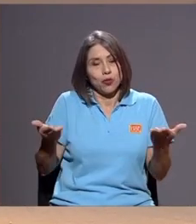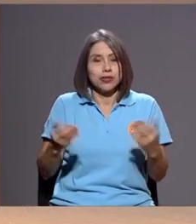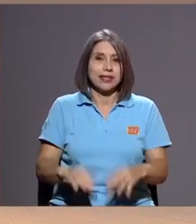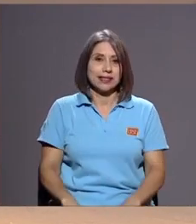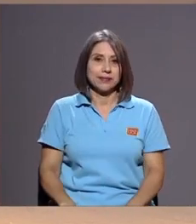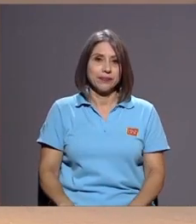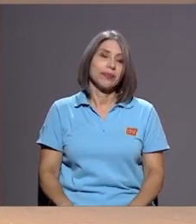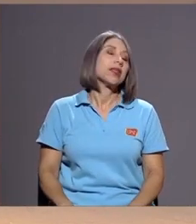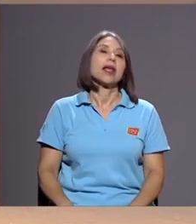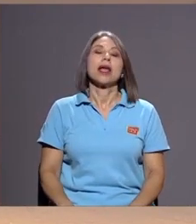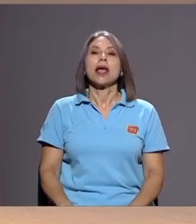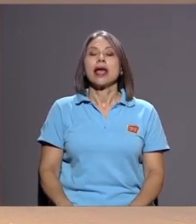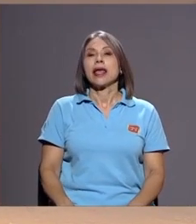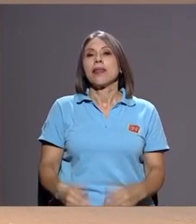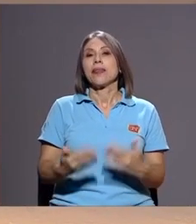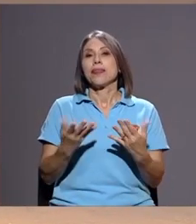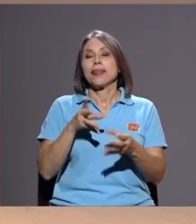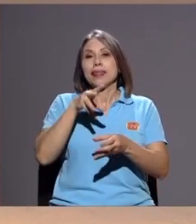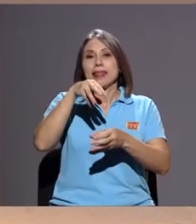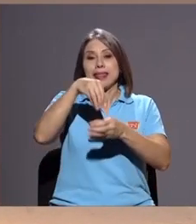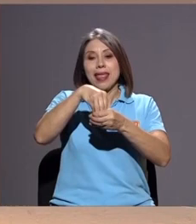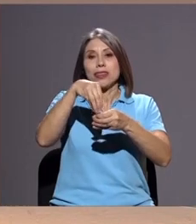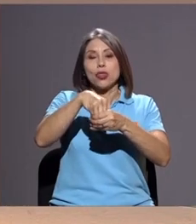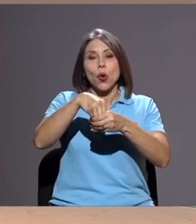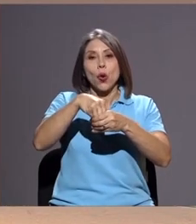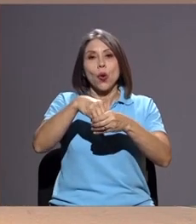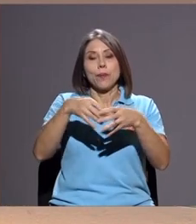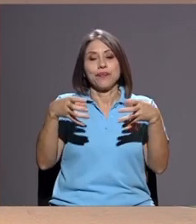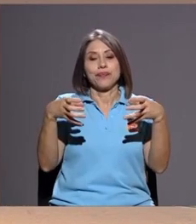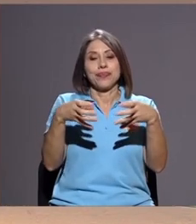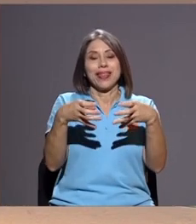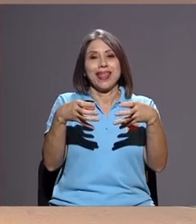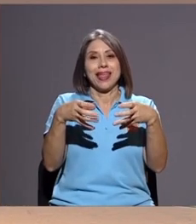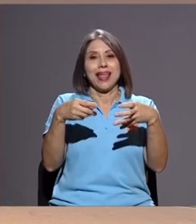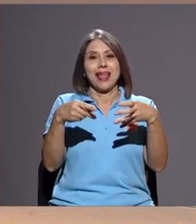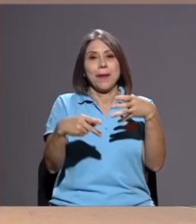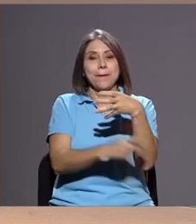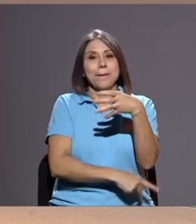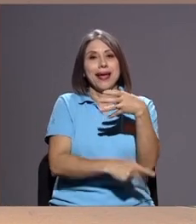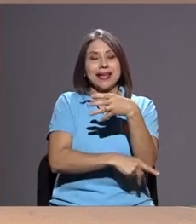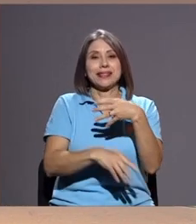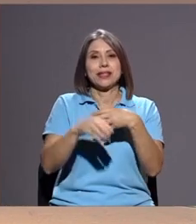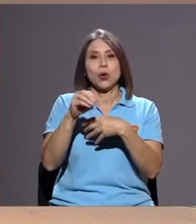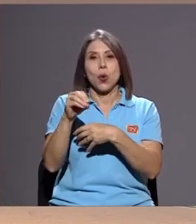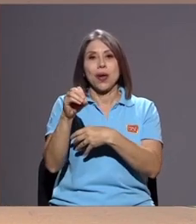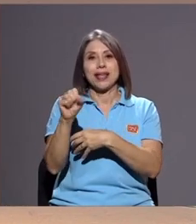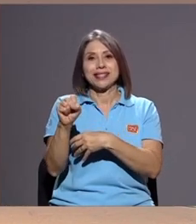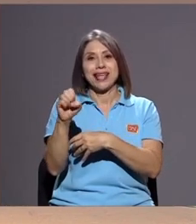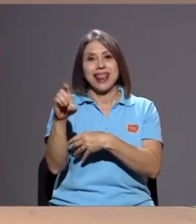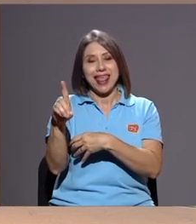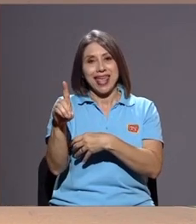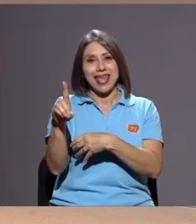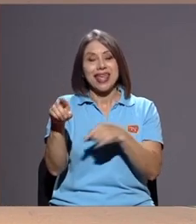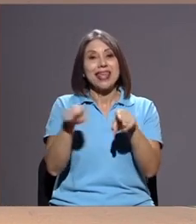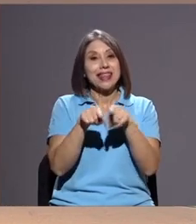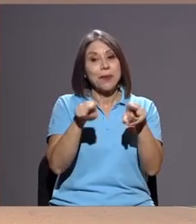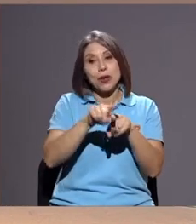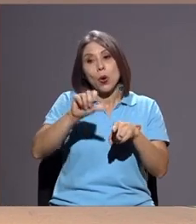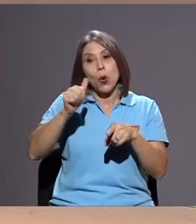dentro de los países o sd y los kilos y los que andan por ahí